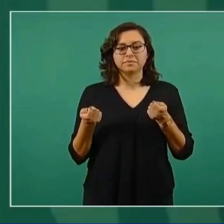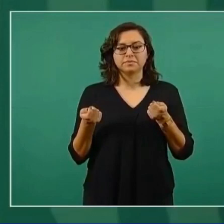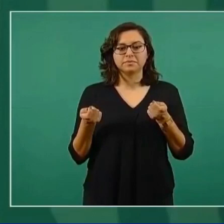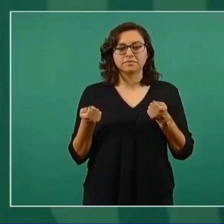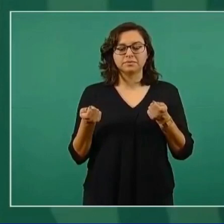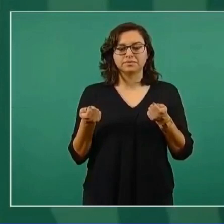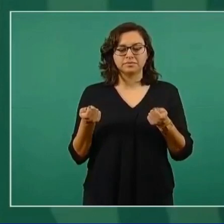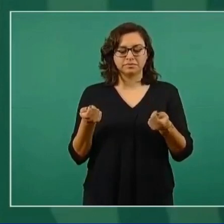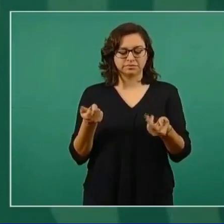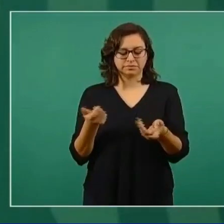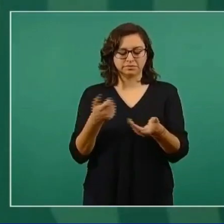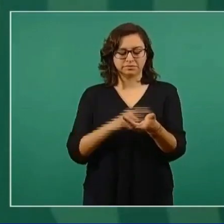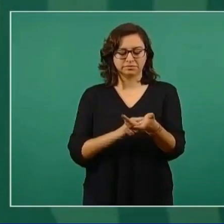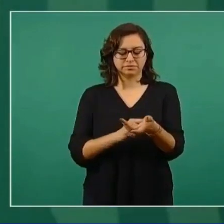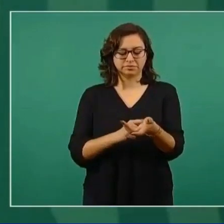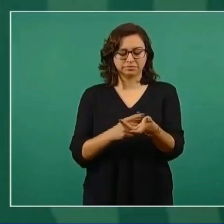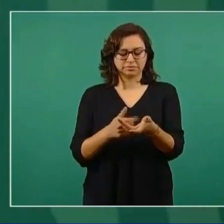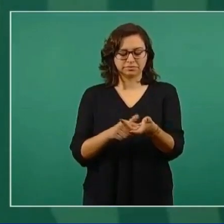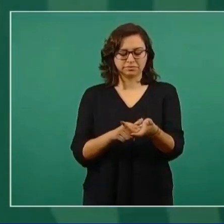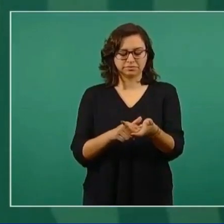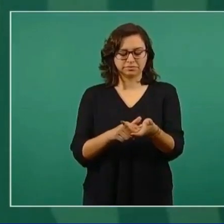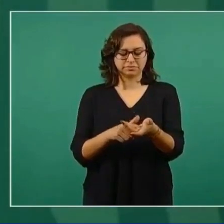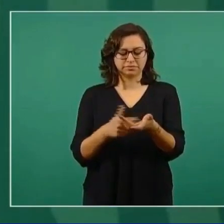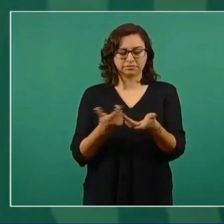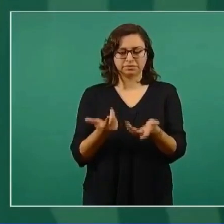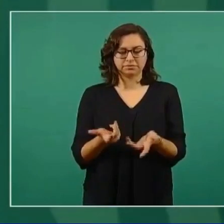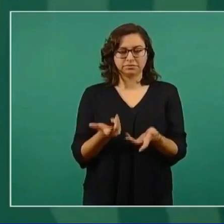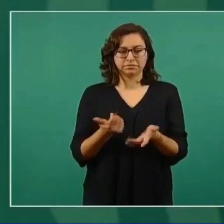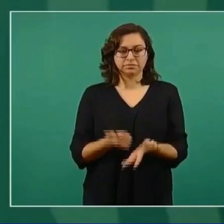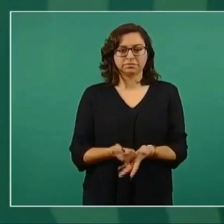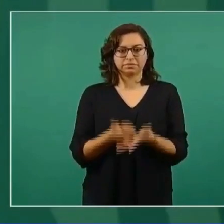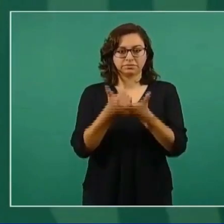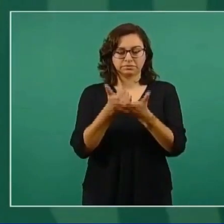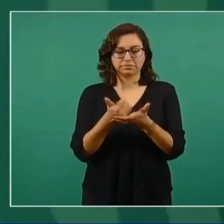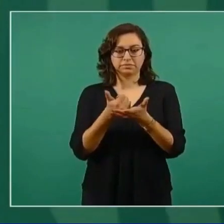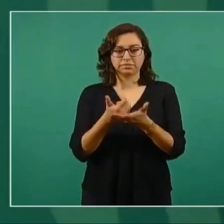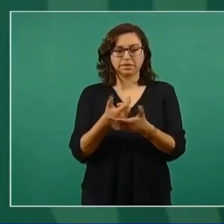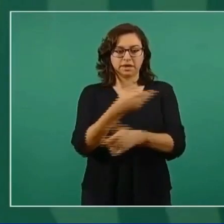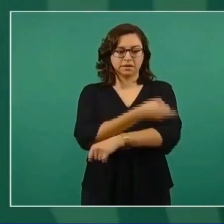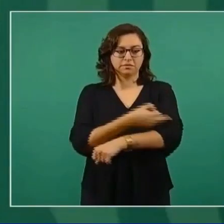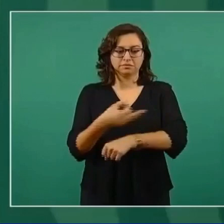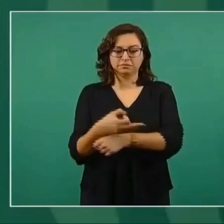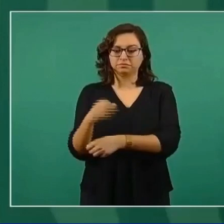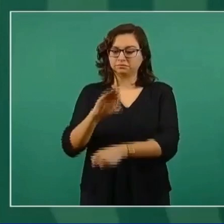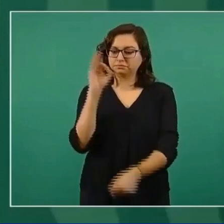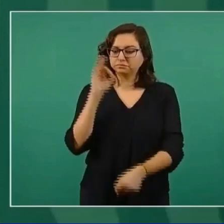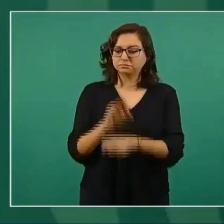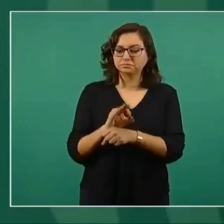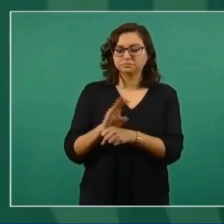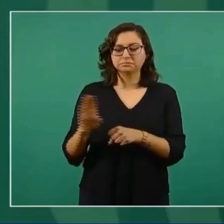a que no se afecte la economía familiar,